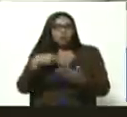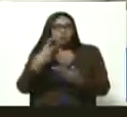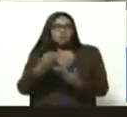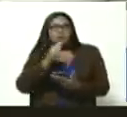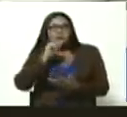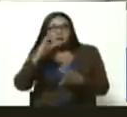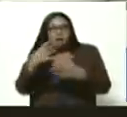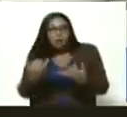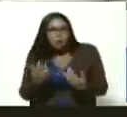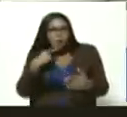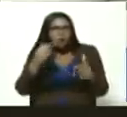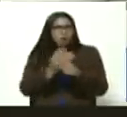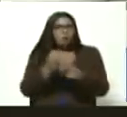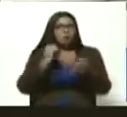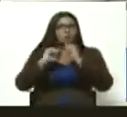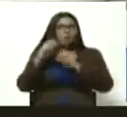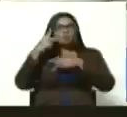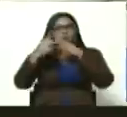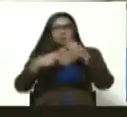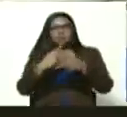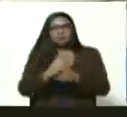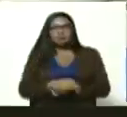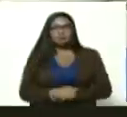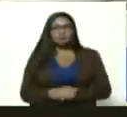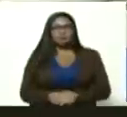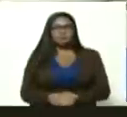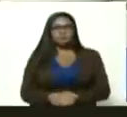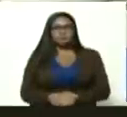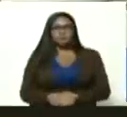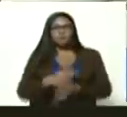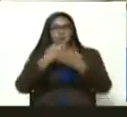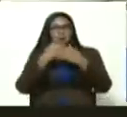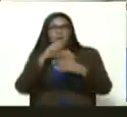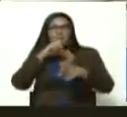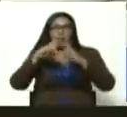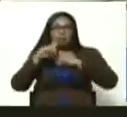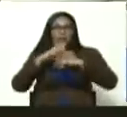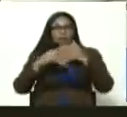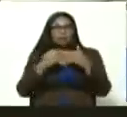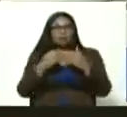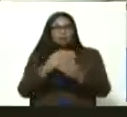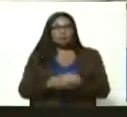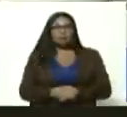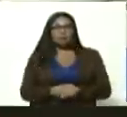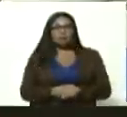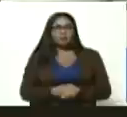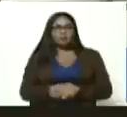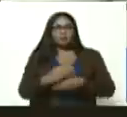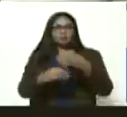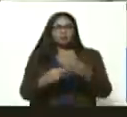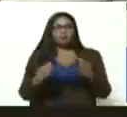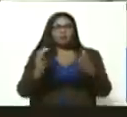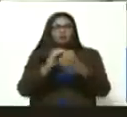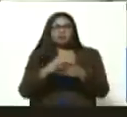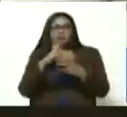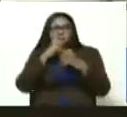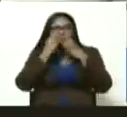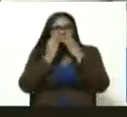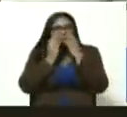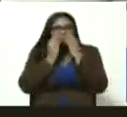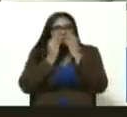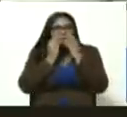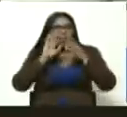quienes juegan a la antipolítica los que ven al odio hay gente que se está mordiendo los dedos